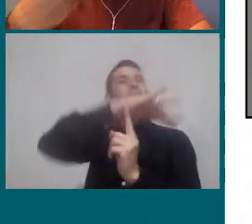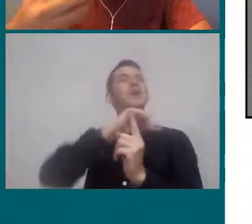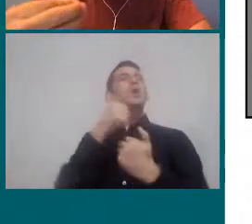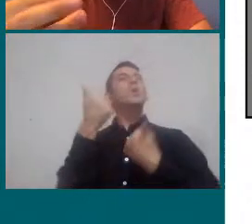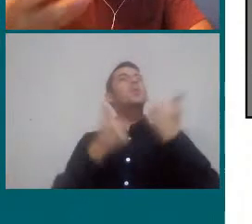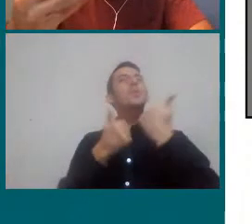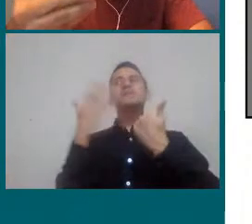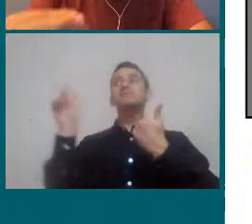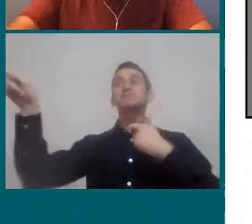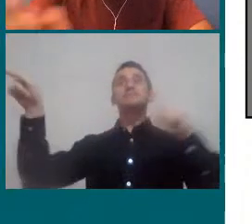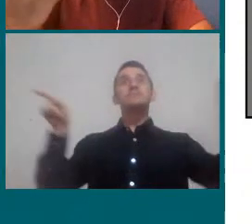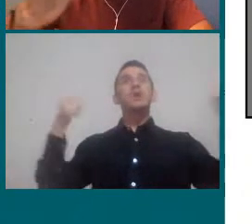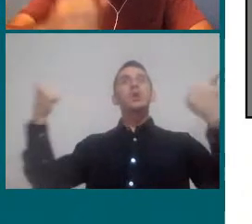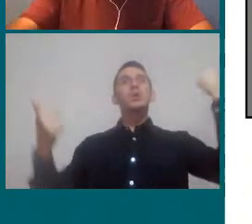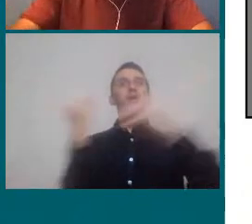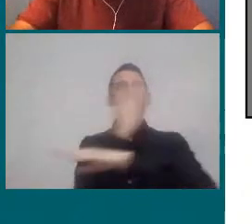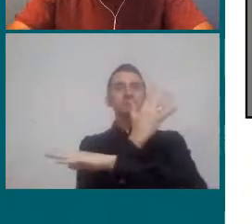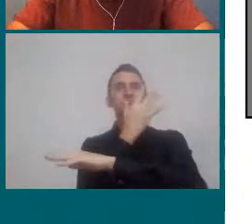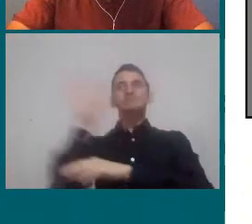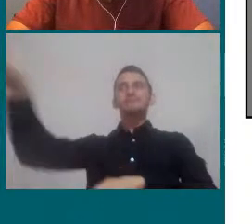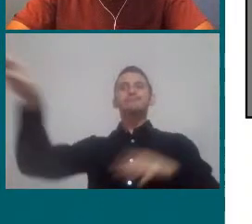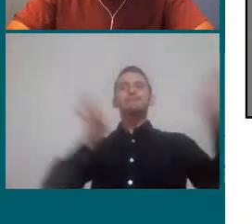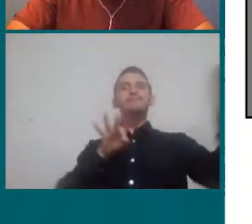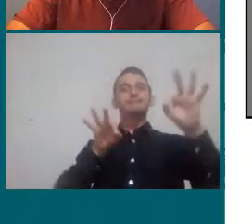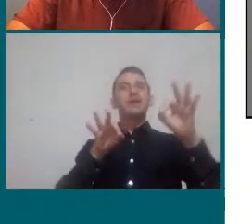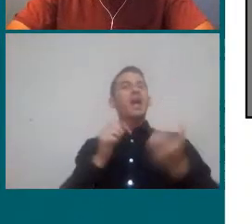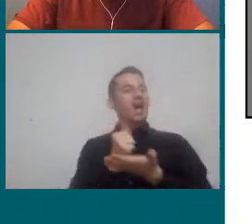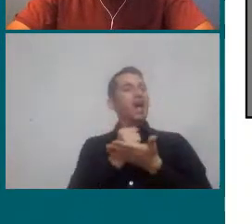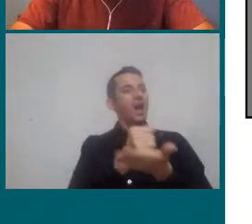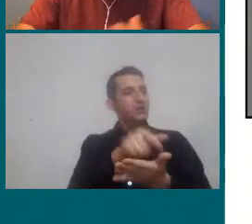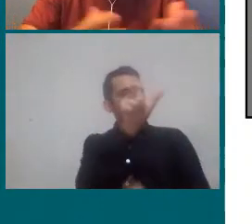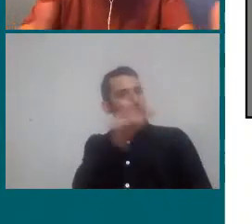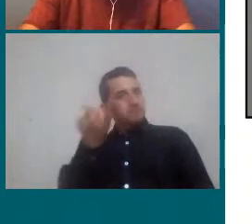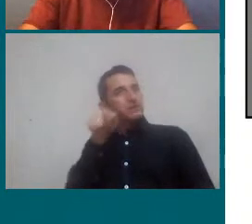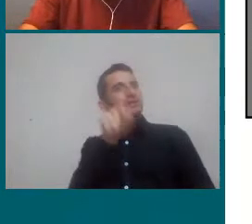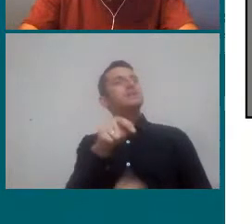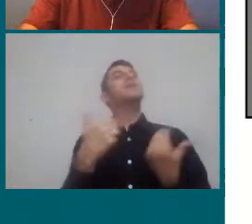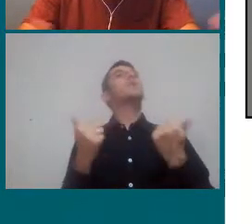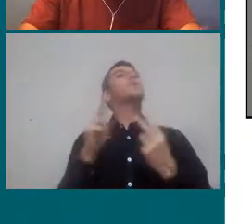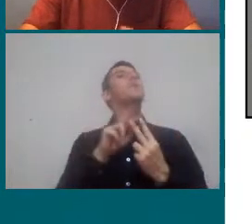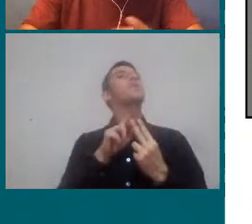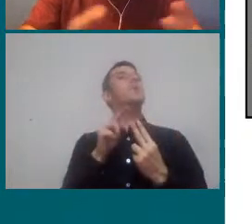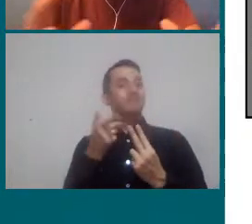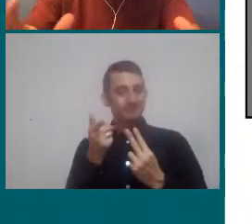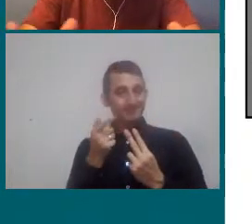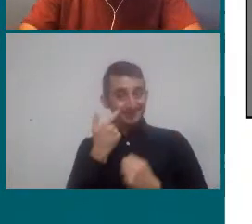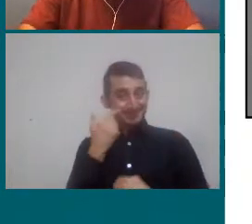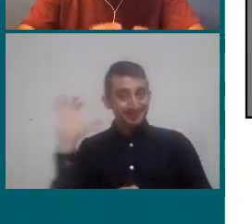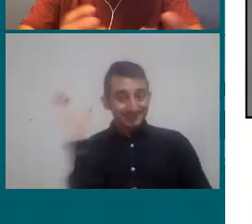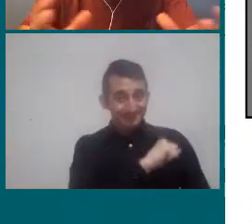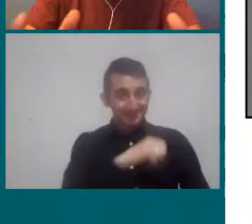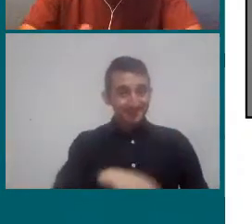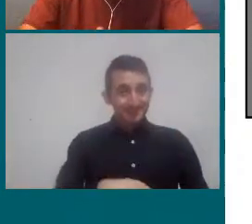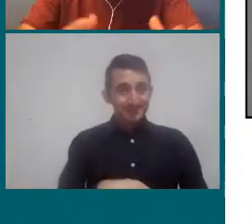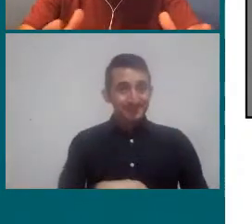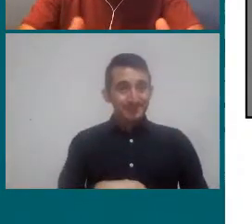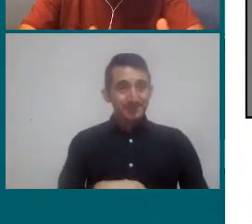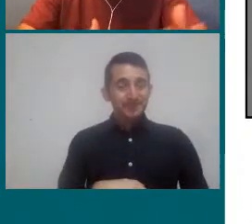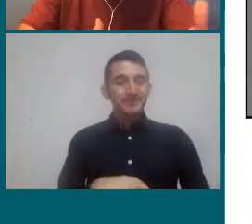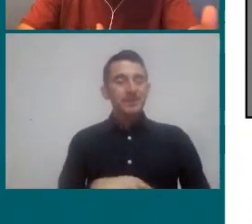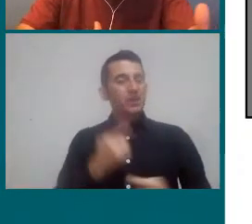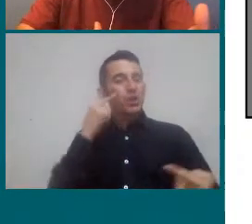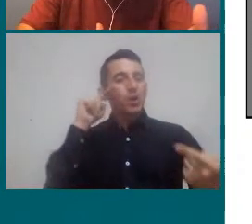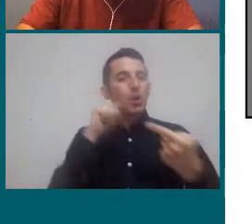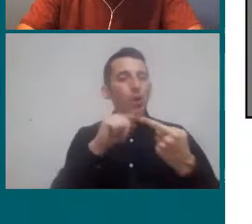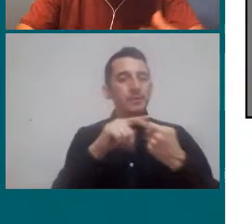pueda alimentar y nutrir a los habitantes de este planeta. Como veis, lo que nos interesa es trabajar